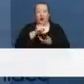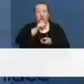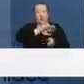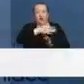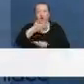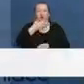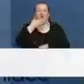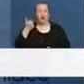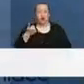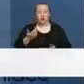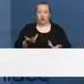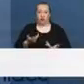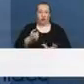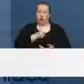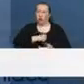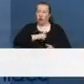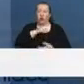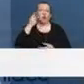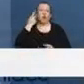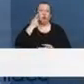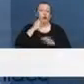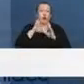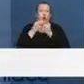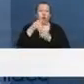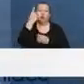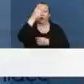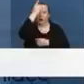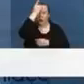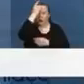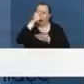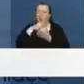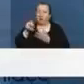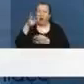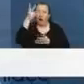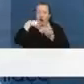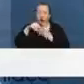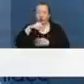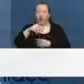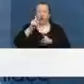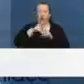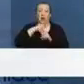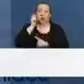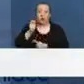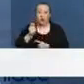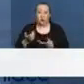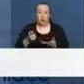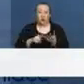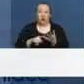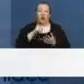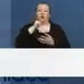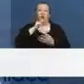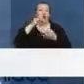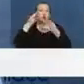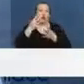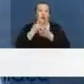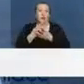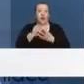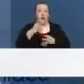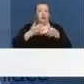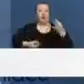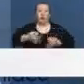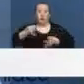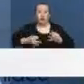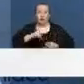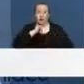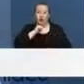para el familia que no pagaban en la pensión alimenticia porque tan desempleado gente que no tenía sentencia de tutorial son inocentes hasta que se demuestre lo